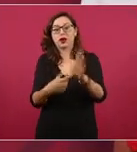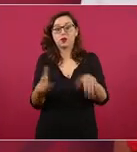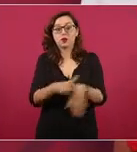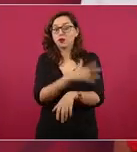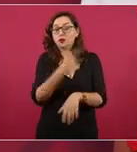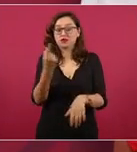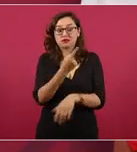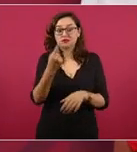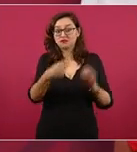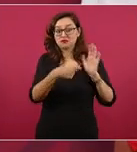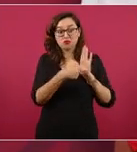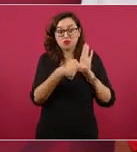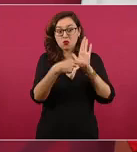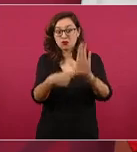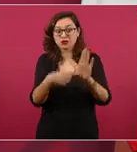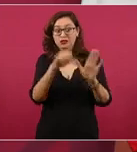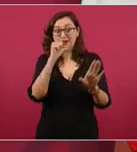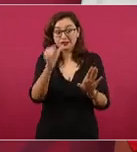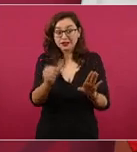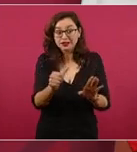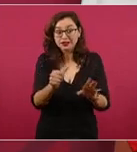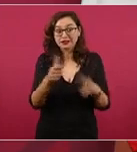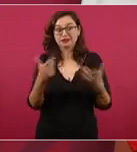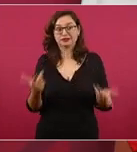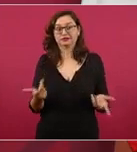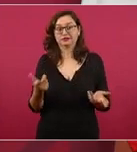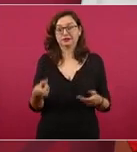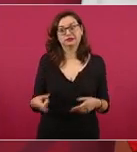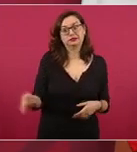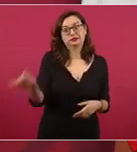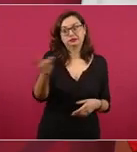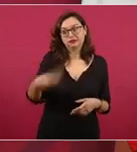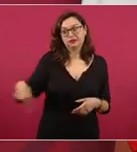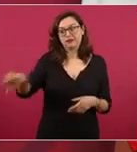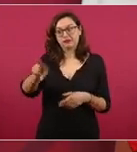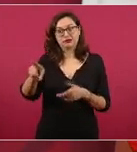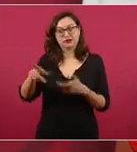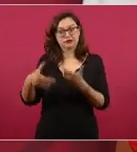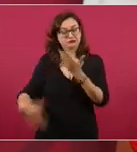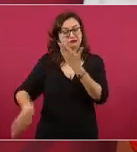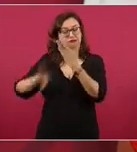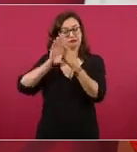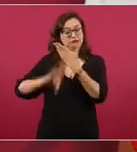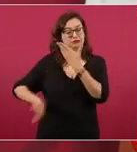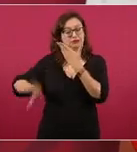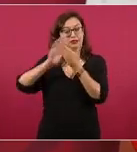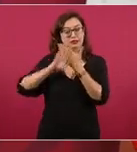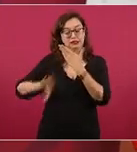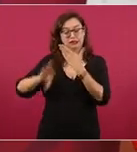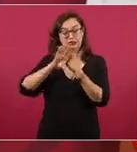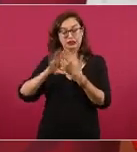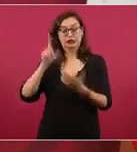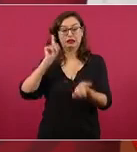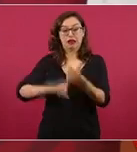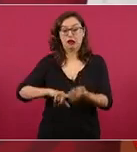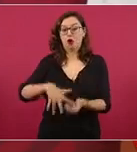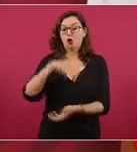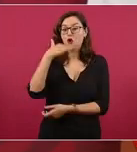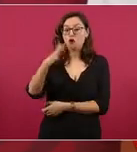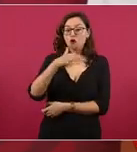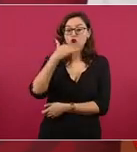los de la prensa fifí, conservadora, reaccionaria y corrupta,